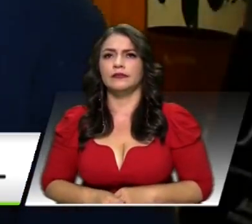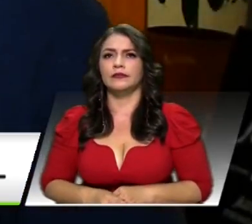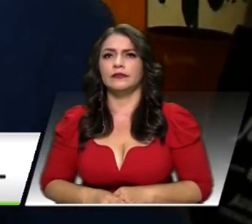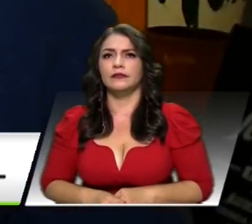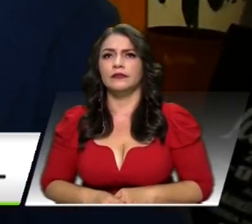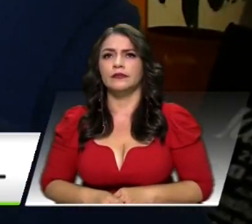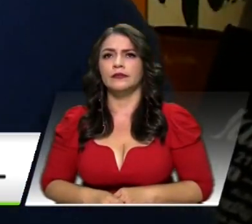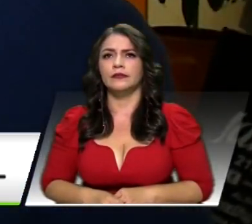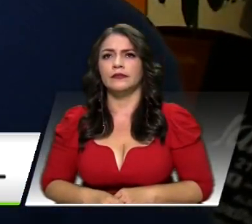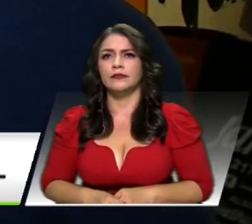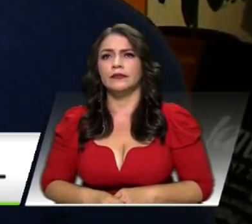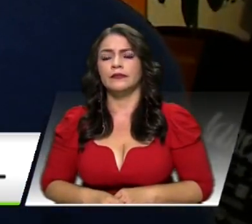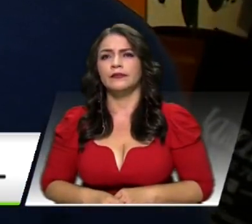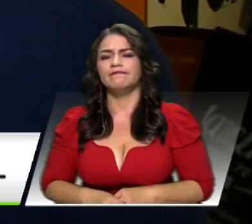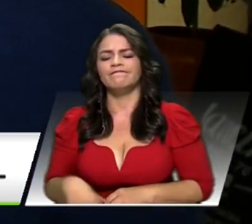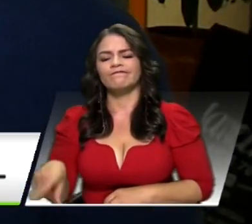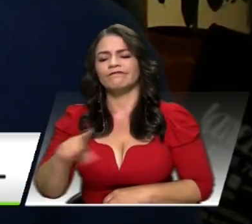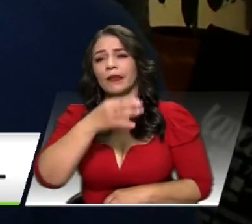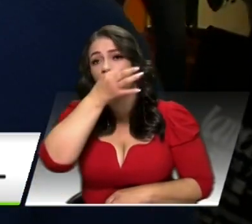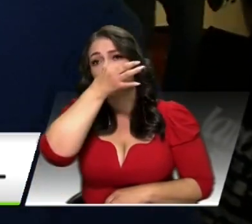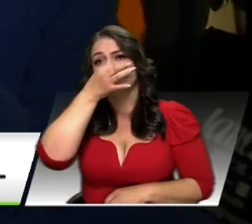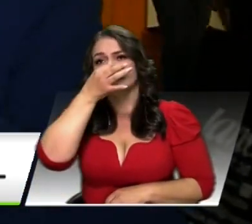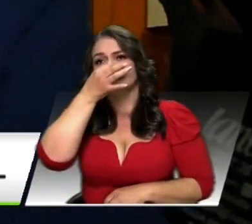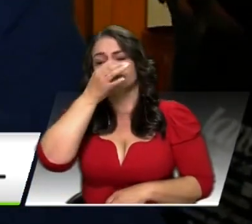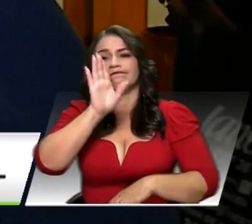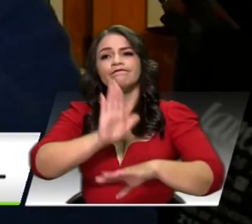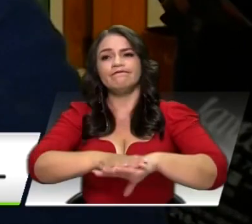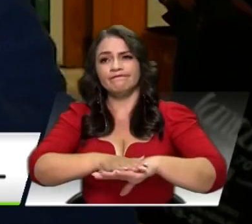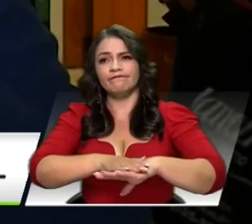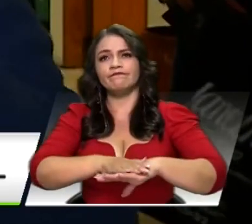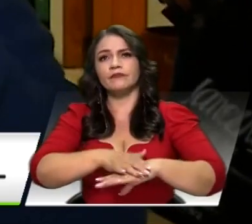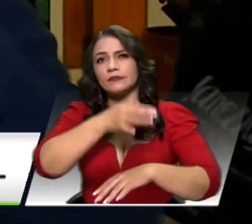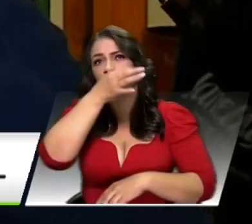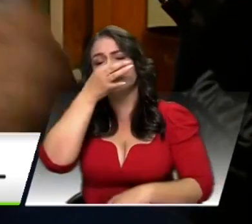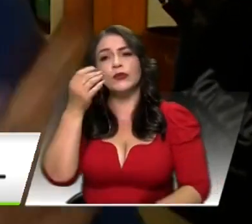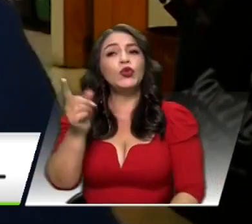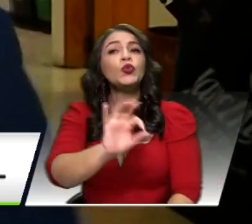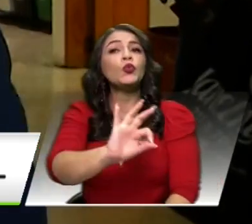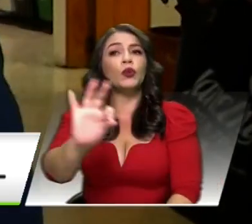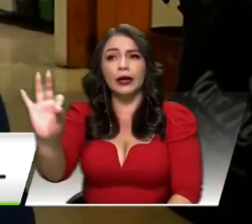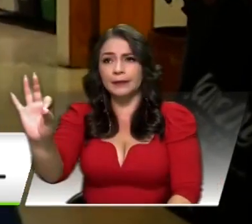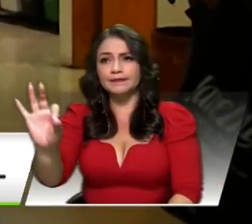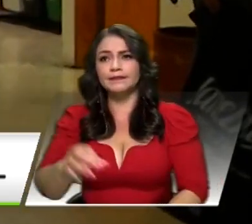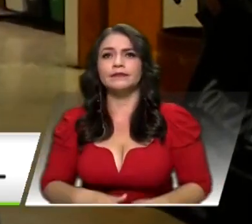Cae la codicia, lo que no debió suceder nunca.